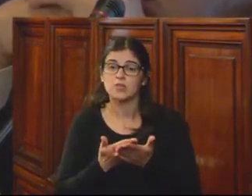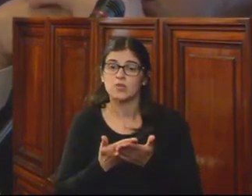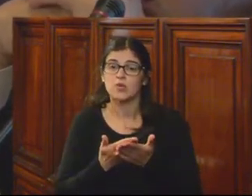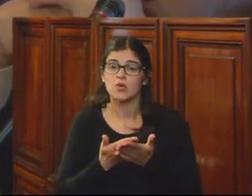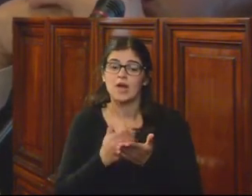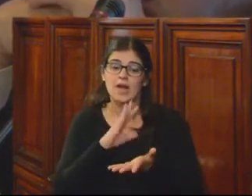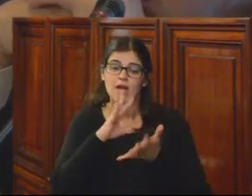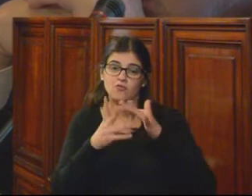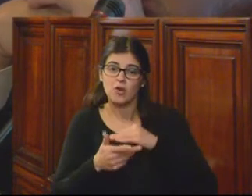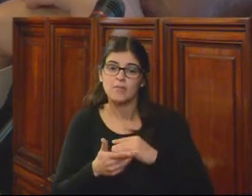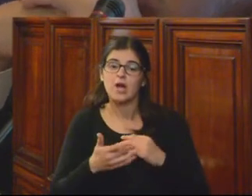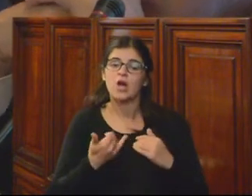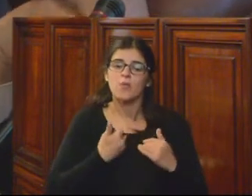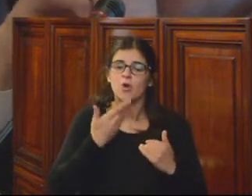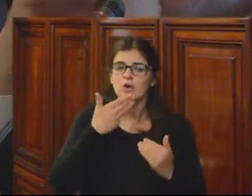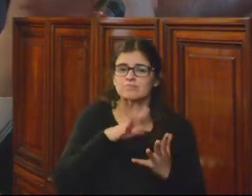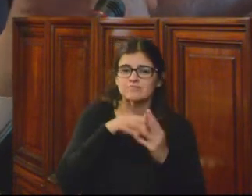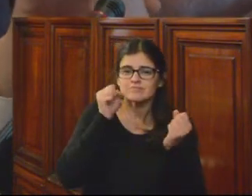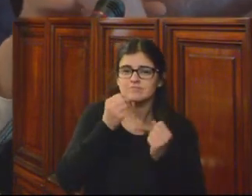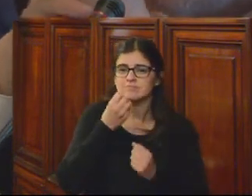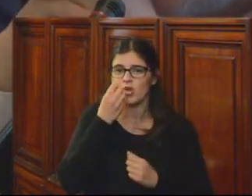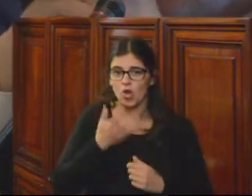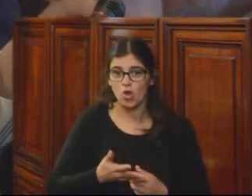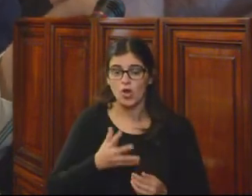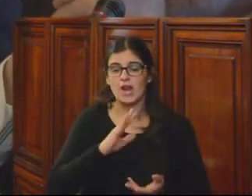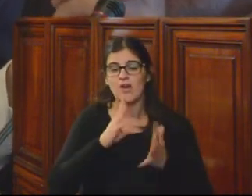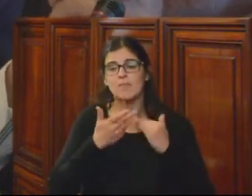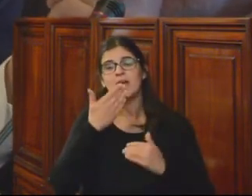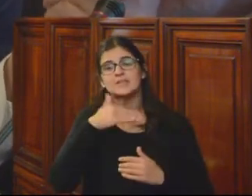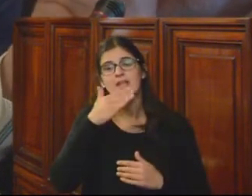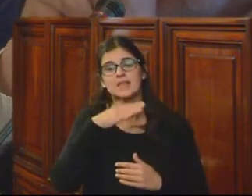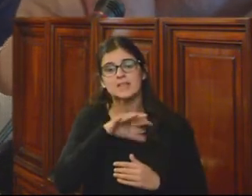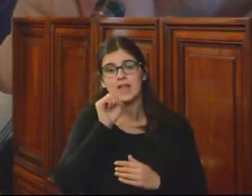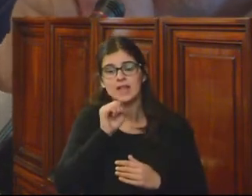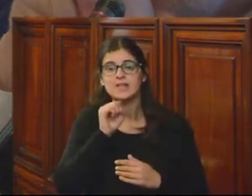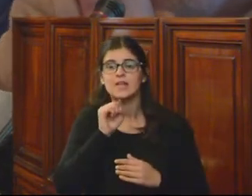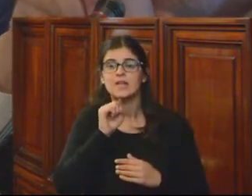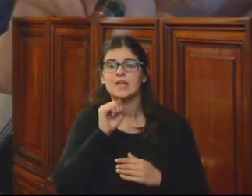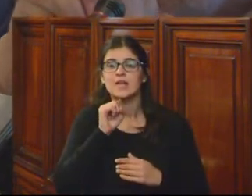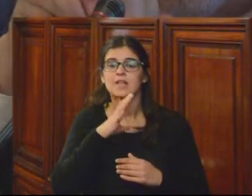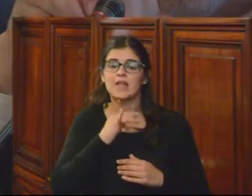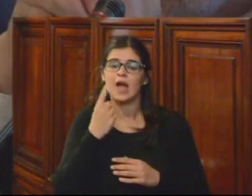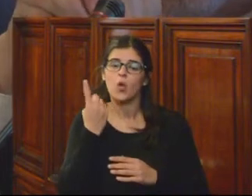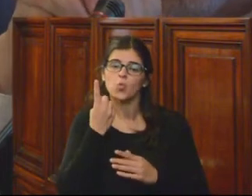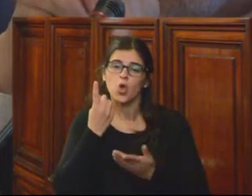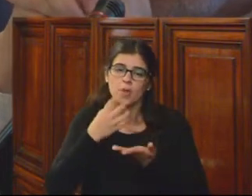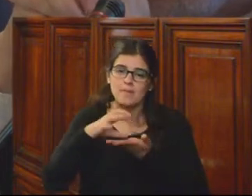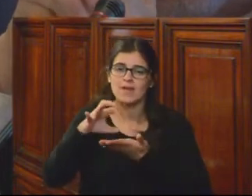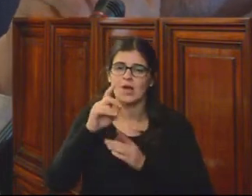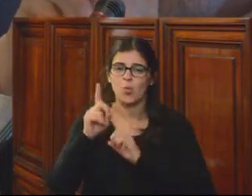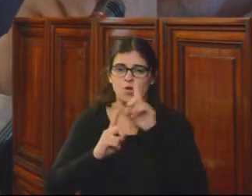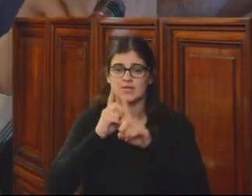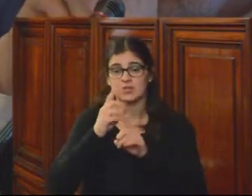la manera en que, para comprender mejor la manera en que entiende, se asume la autonomía universitaria